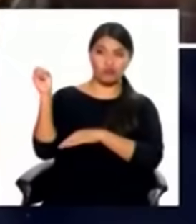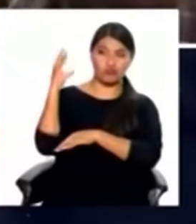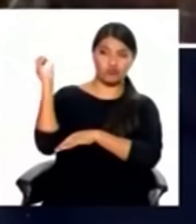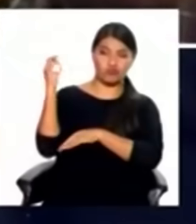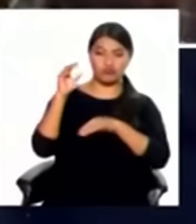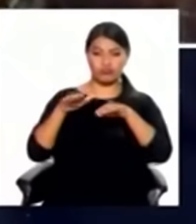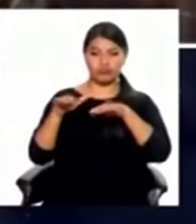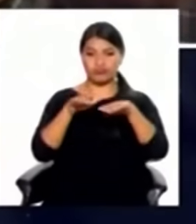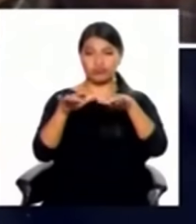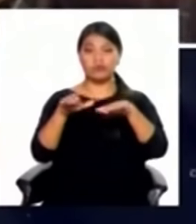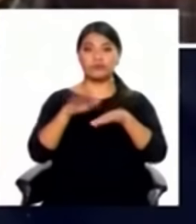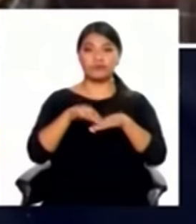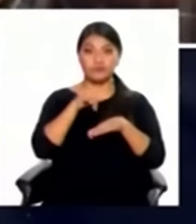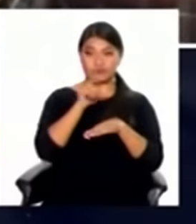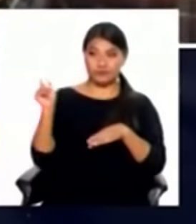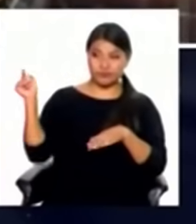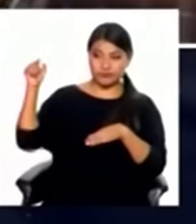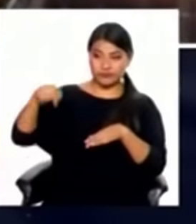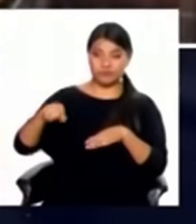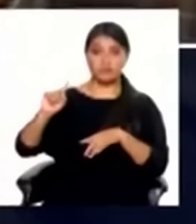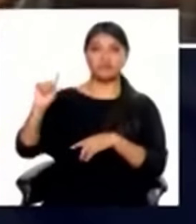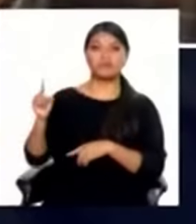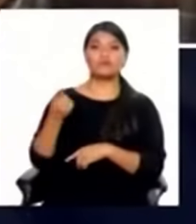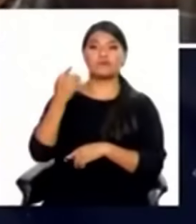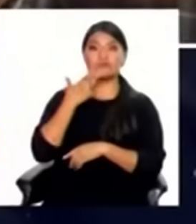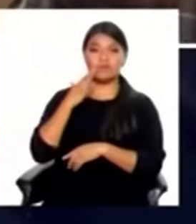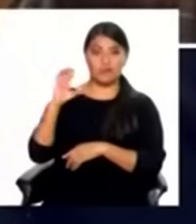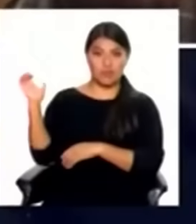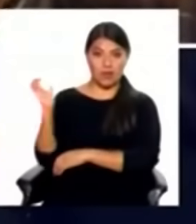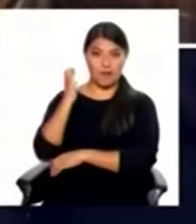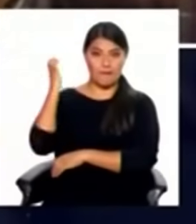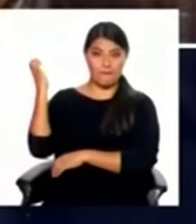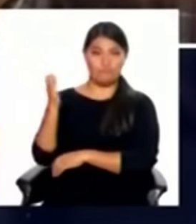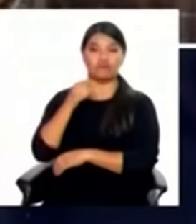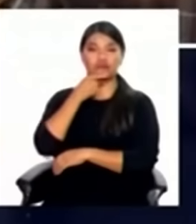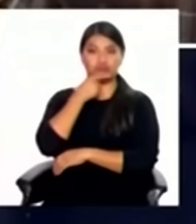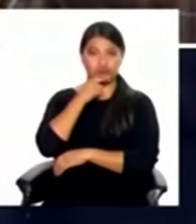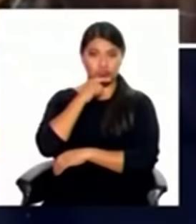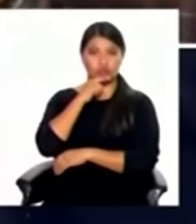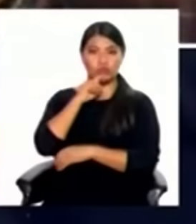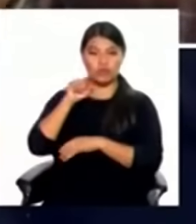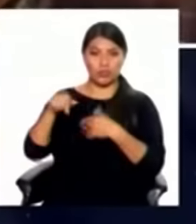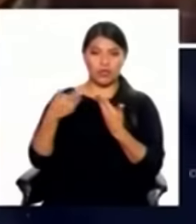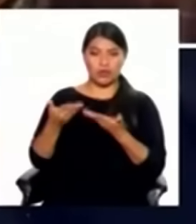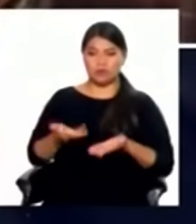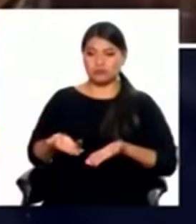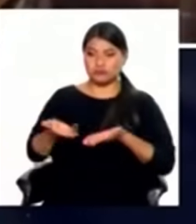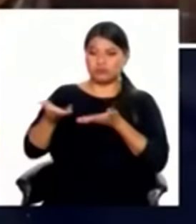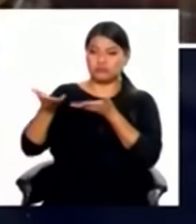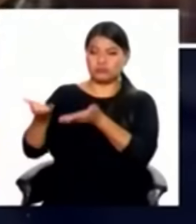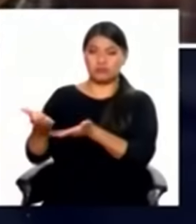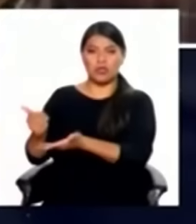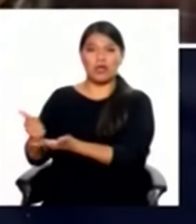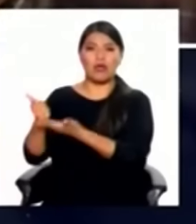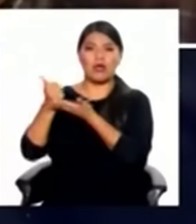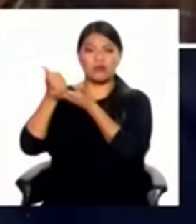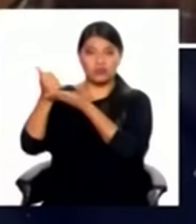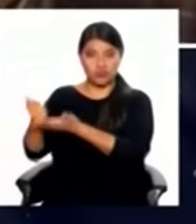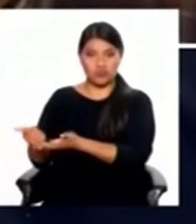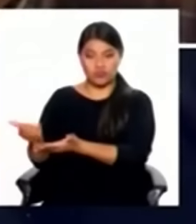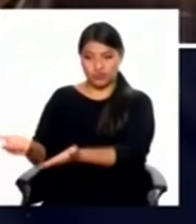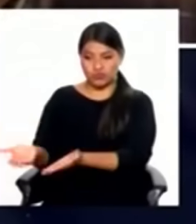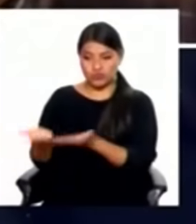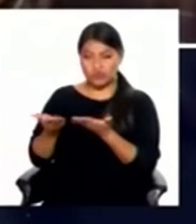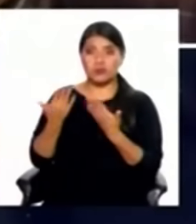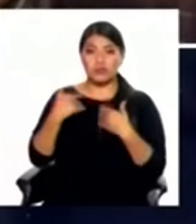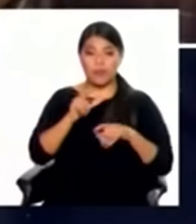la unidad paramédica que llega al lugar primero, la paramédica, una mujer, una serena mujer, es la que llega y ayuda ahí para... Ya